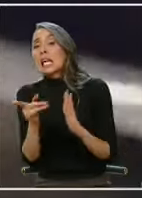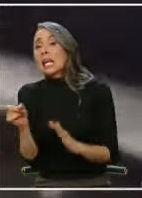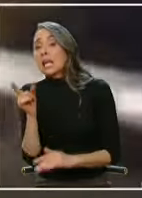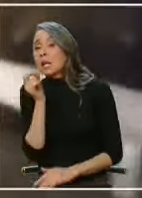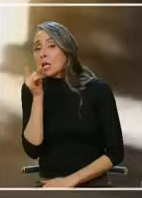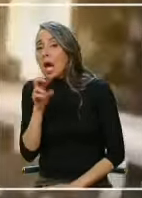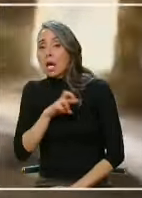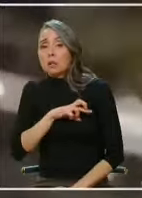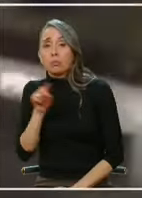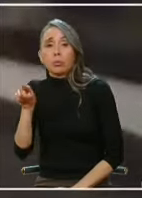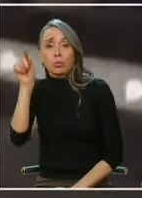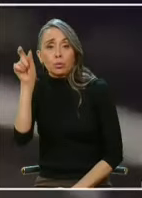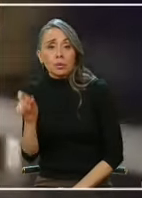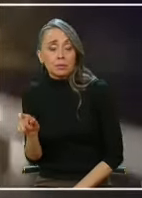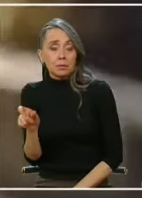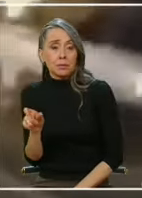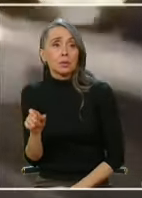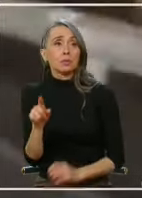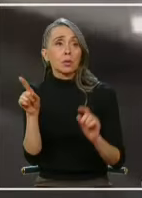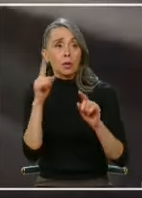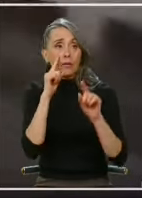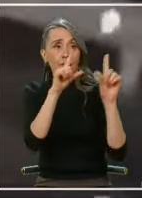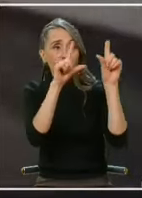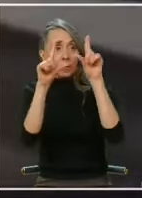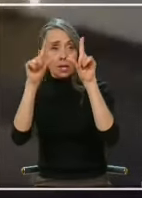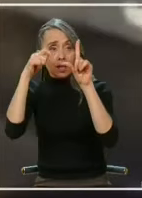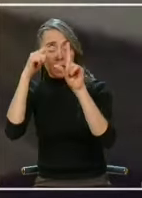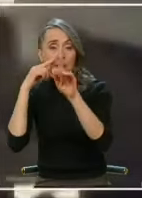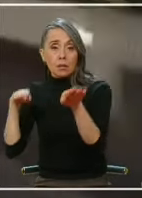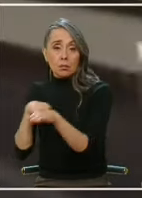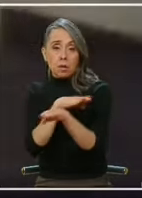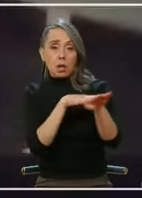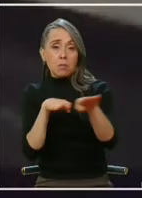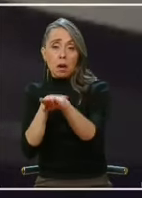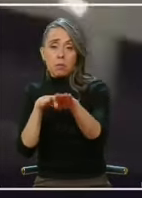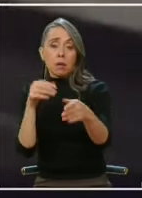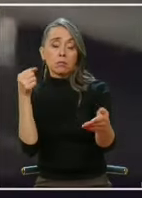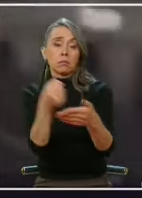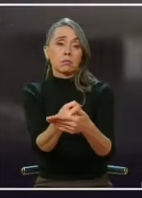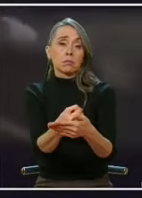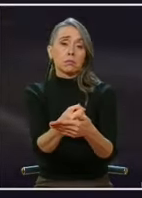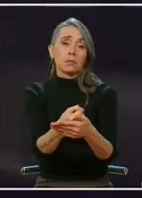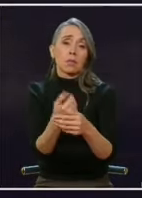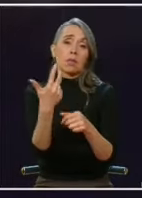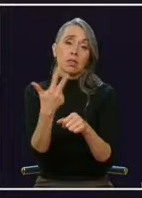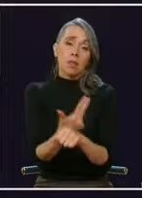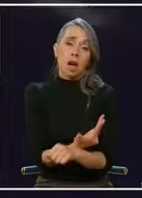luego de ser protagonista de estas imágenes que provocaron una tragedia.